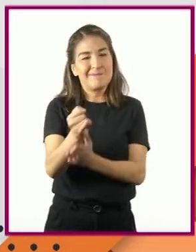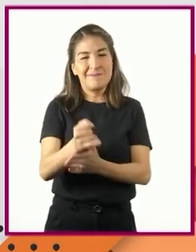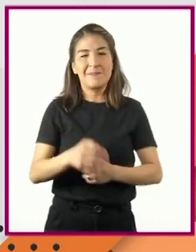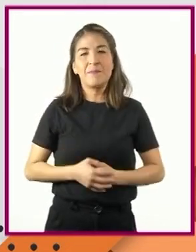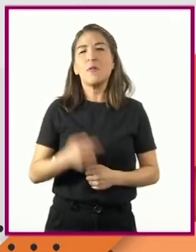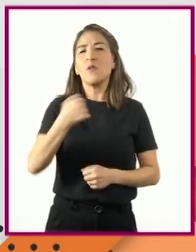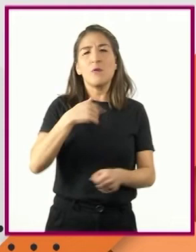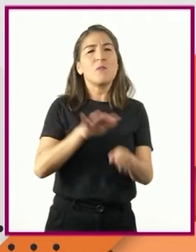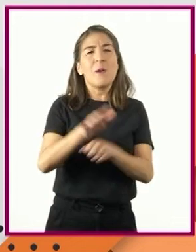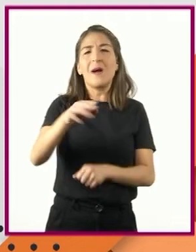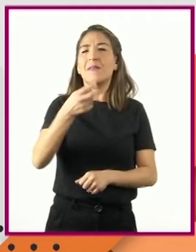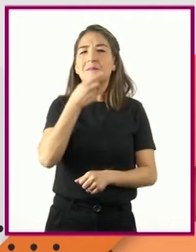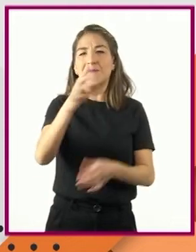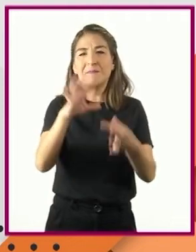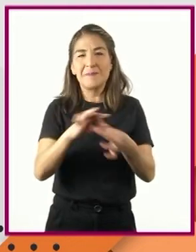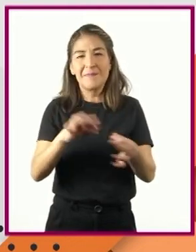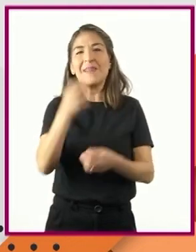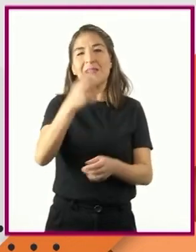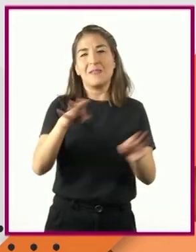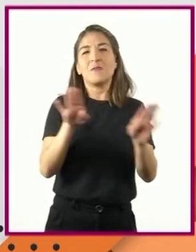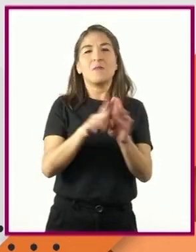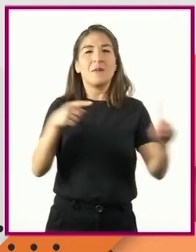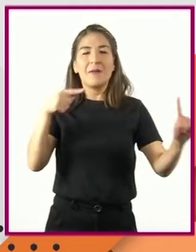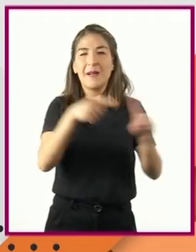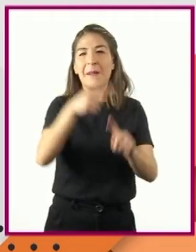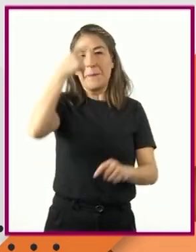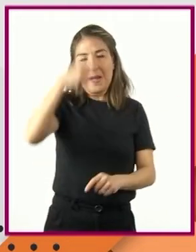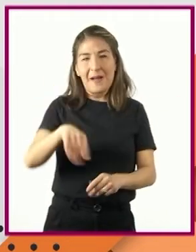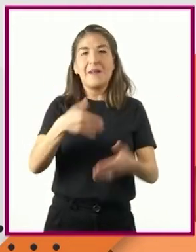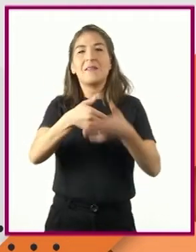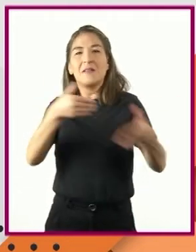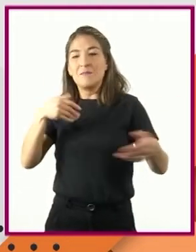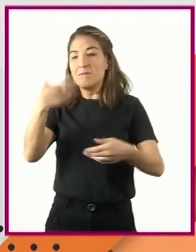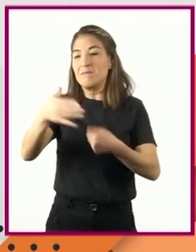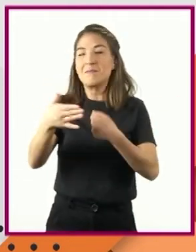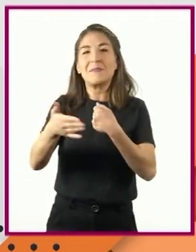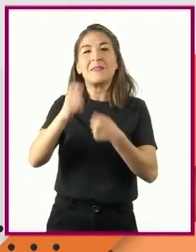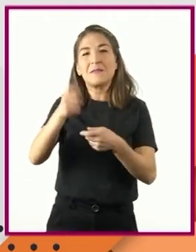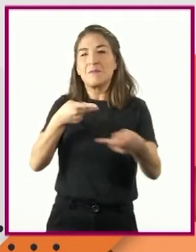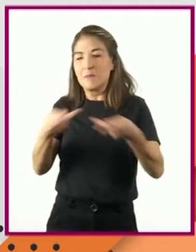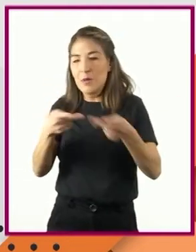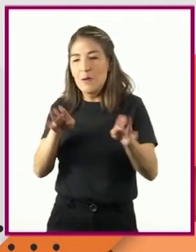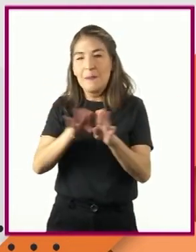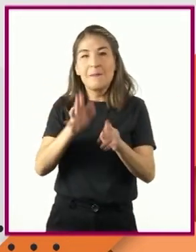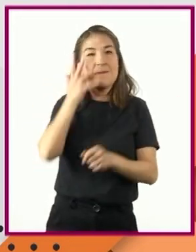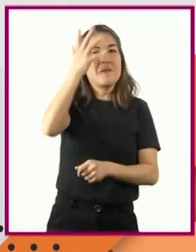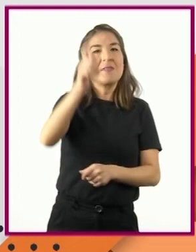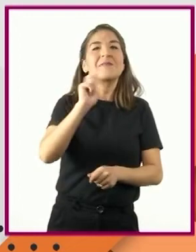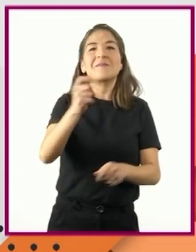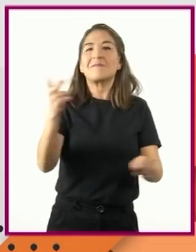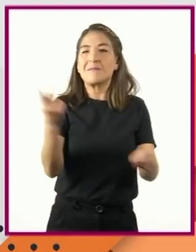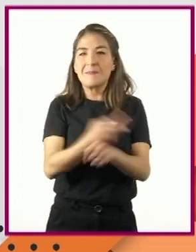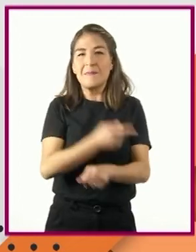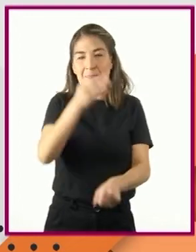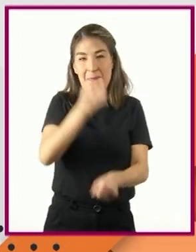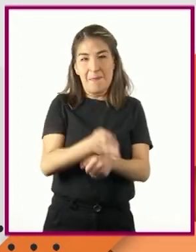Me refiero a la estabilidad como garantía contra la escisión en un próximo futuro, y tengo el propósito de exponer